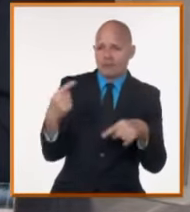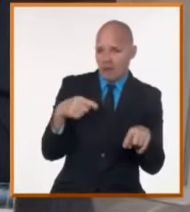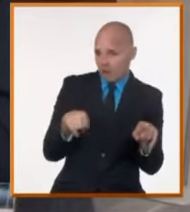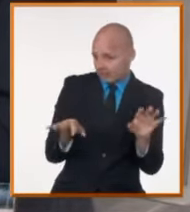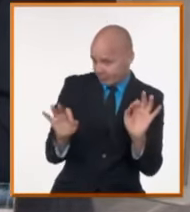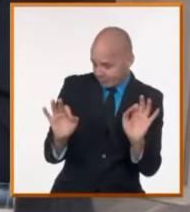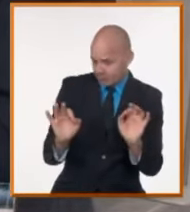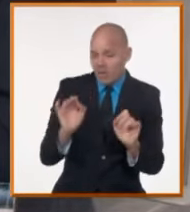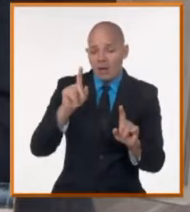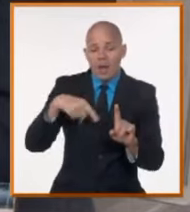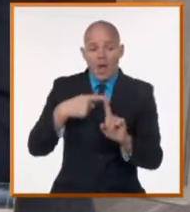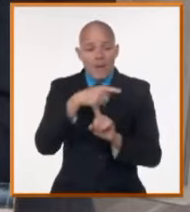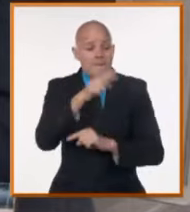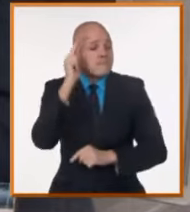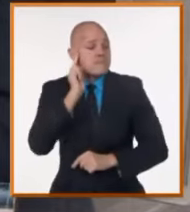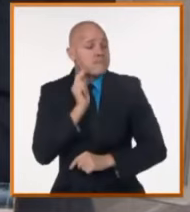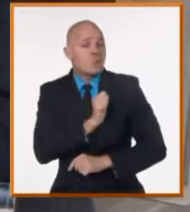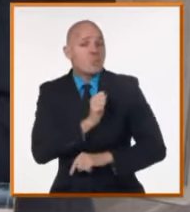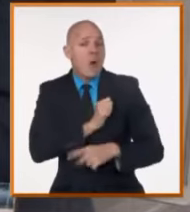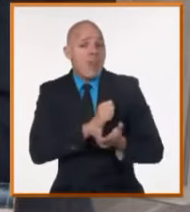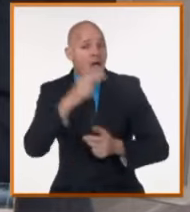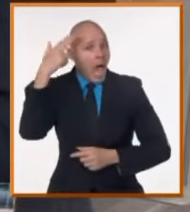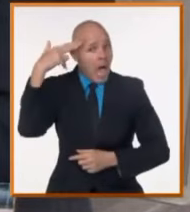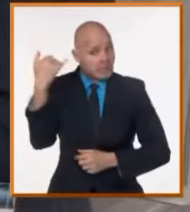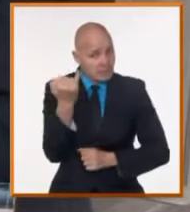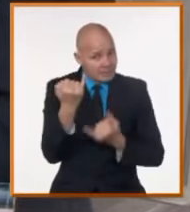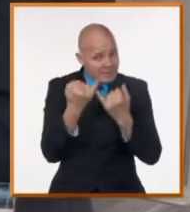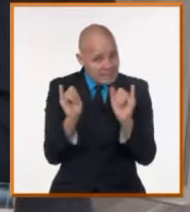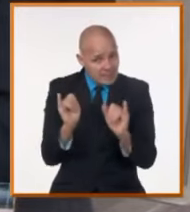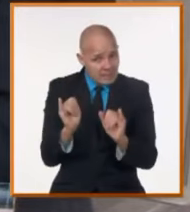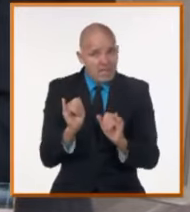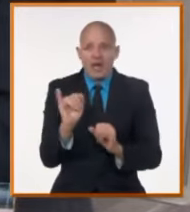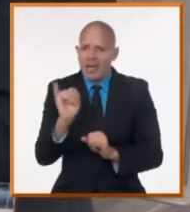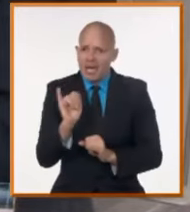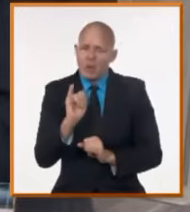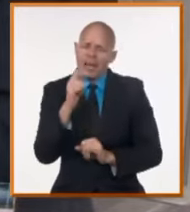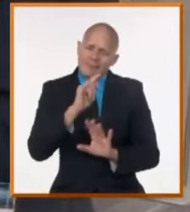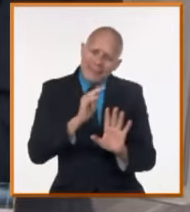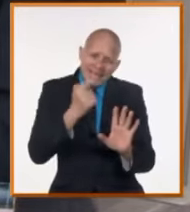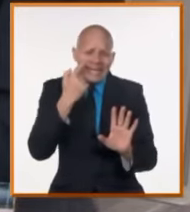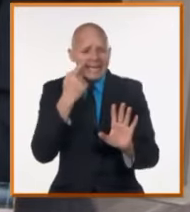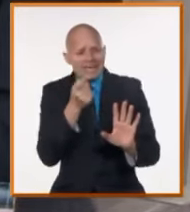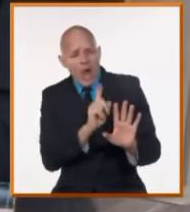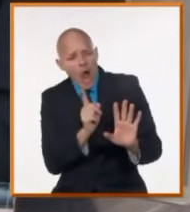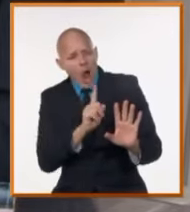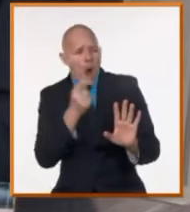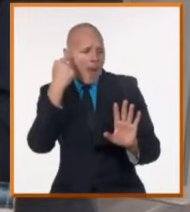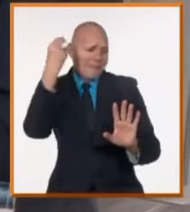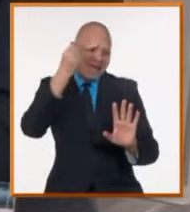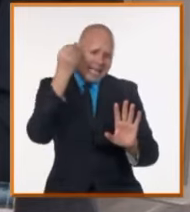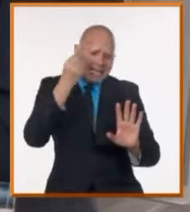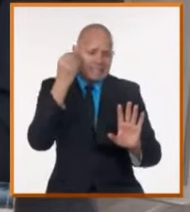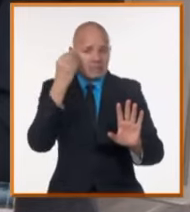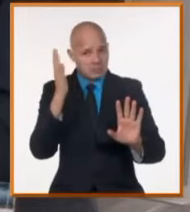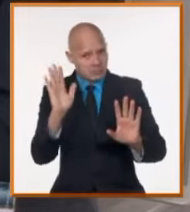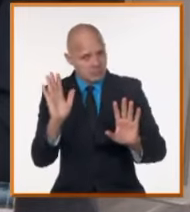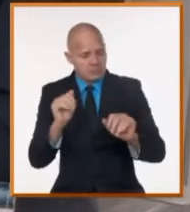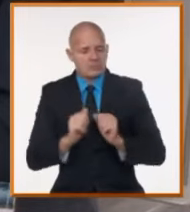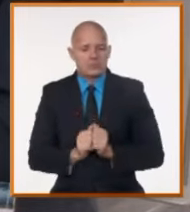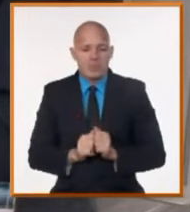Haití. Con la idea que se llevaba también de manejar la abolición de la esclavitud en todos los